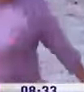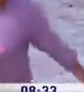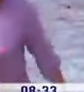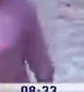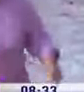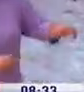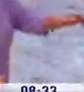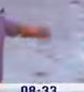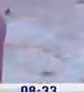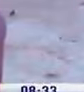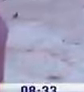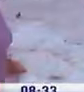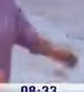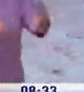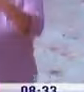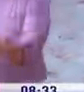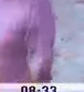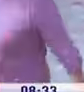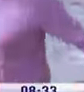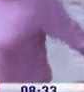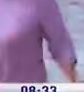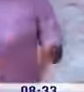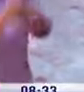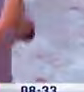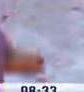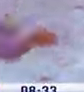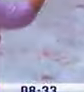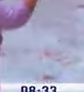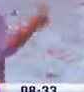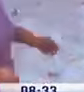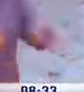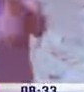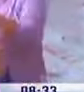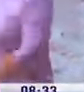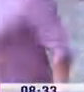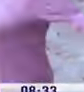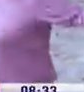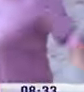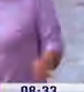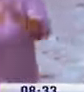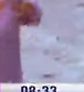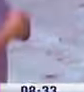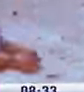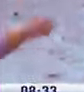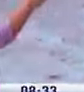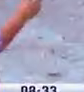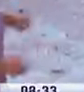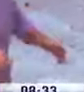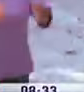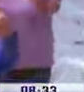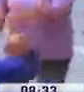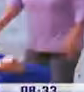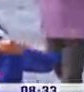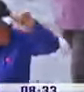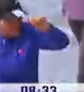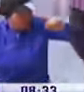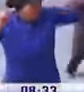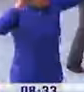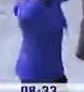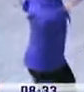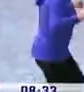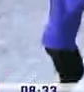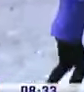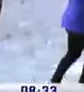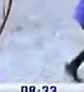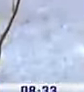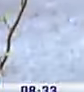Vecinita, cuide sus mascotas con responsabilidad. Permiso para romper filas, cazará más, callo fuera. Me quedo la chiripiol, callo.